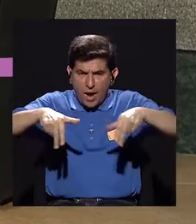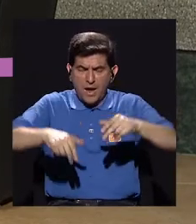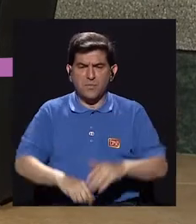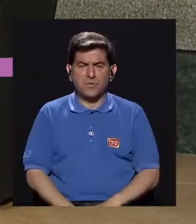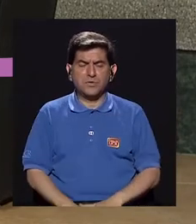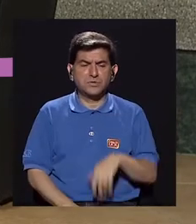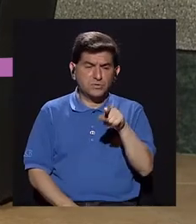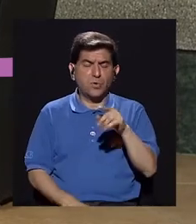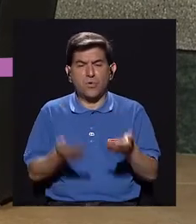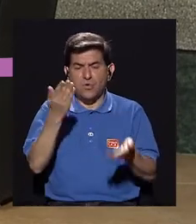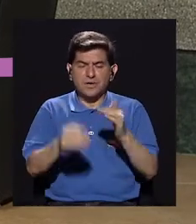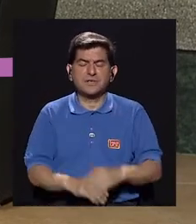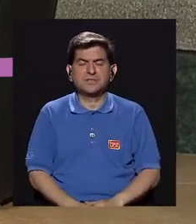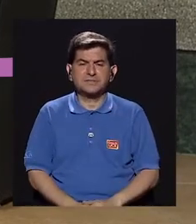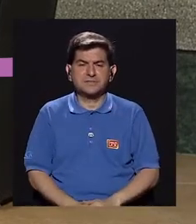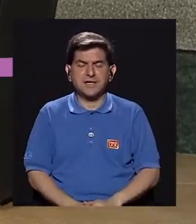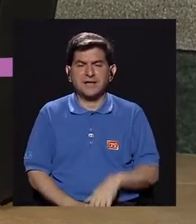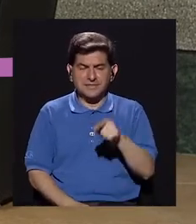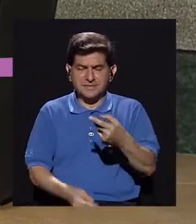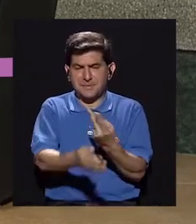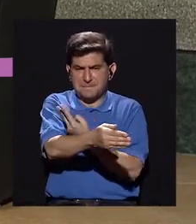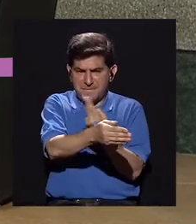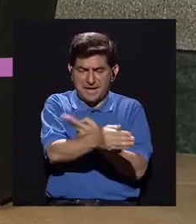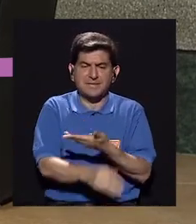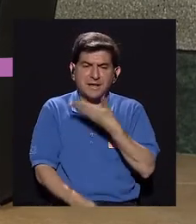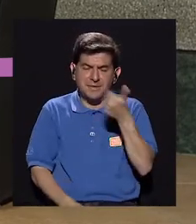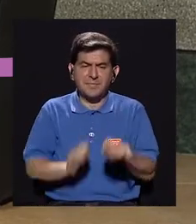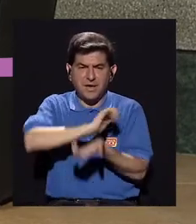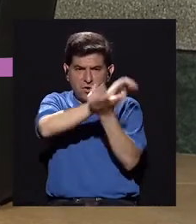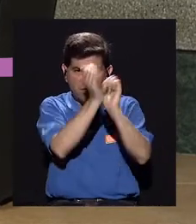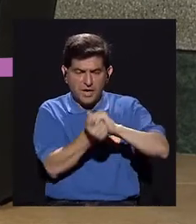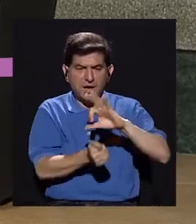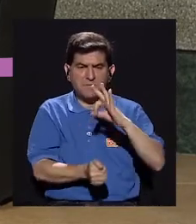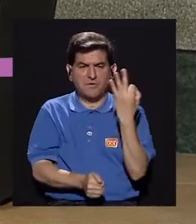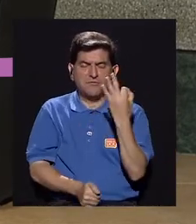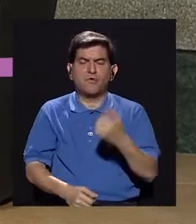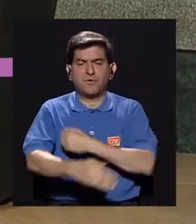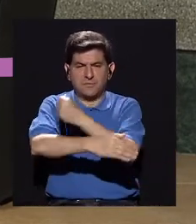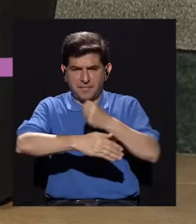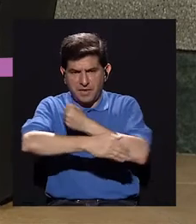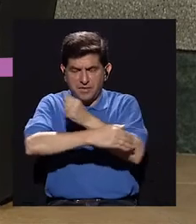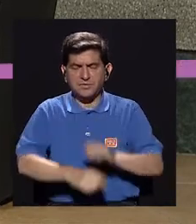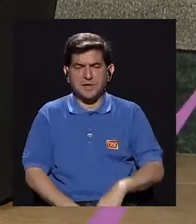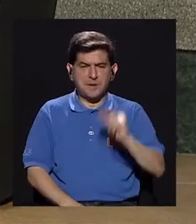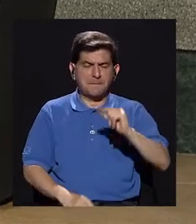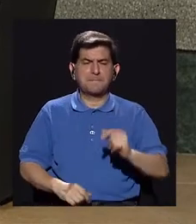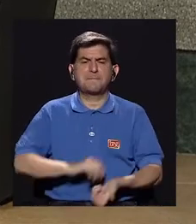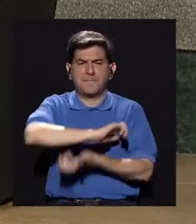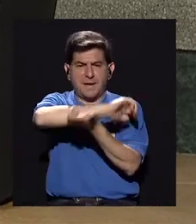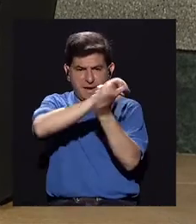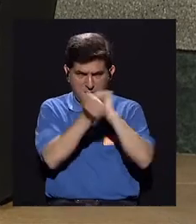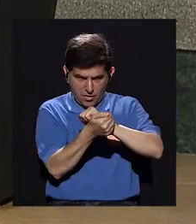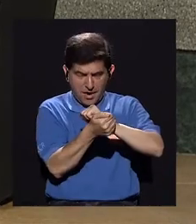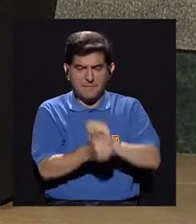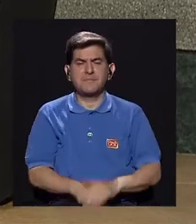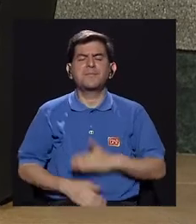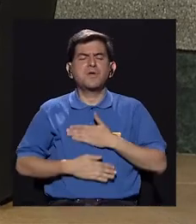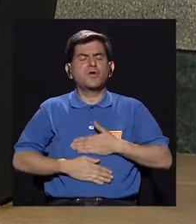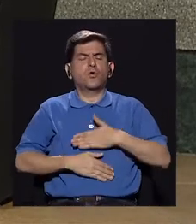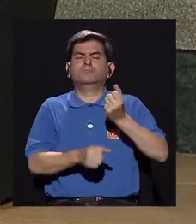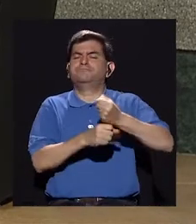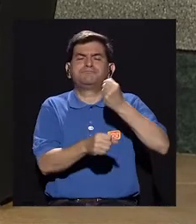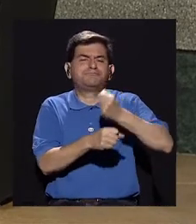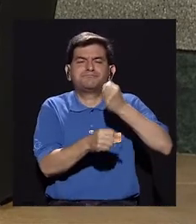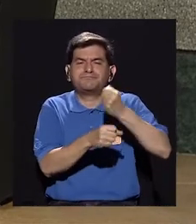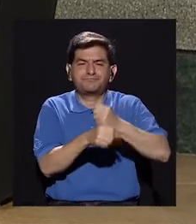huevos, compre vegetales, ¿verdad? Es ir cambiando la forma de cocinar, cambios pequeñitos, poco a poco,